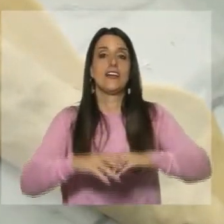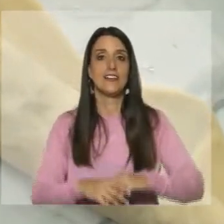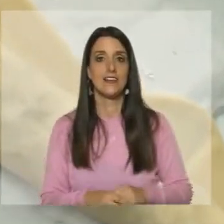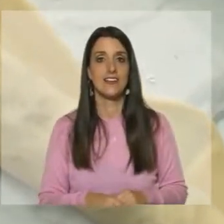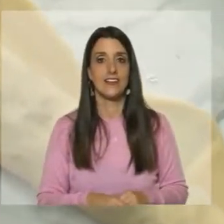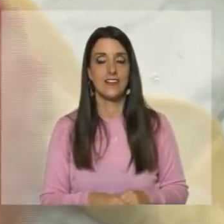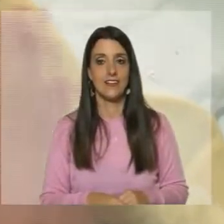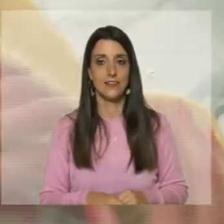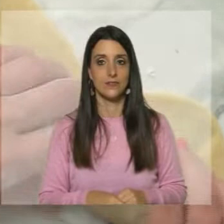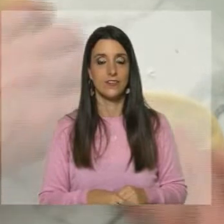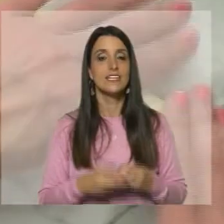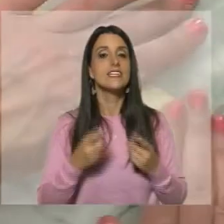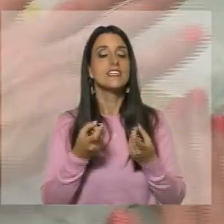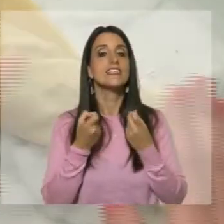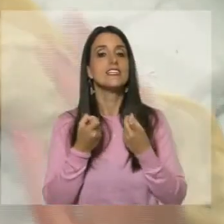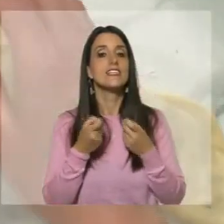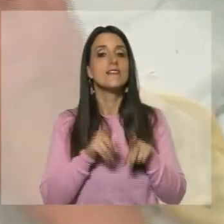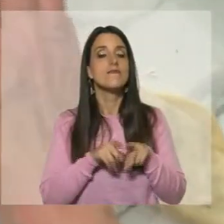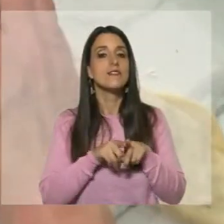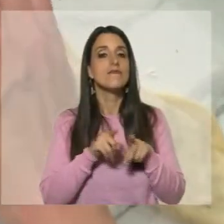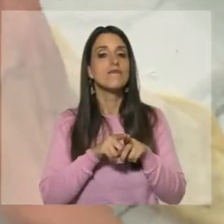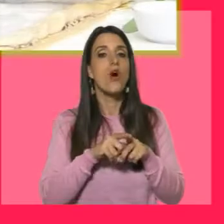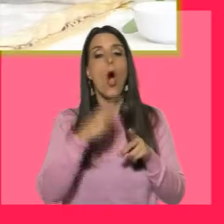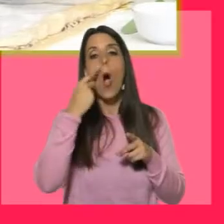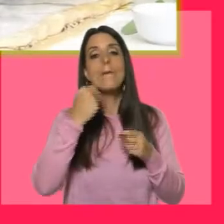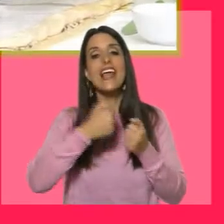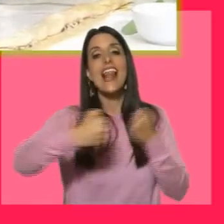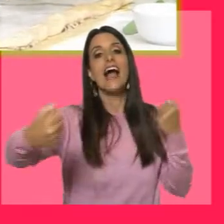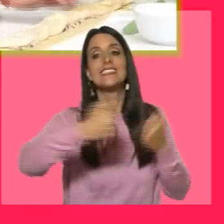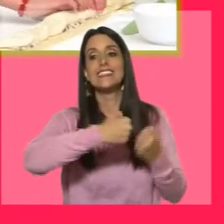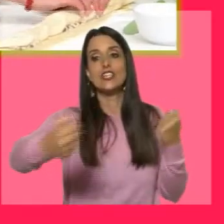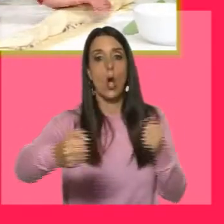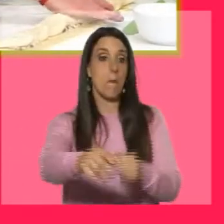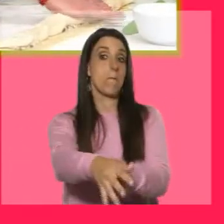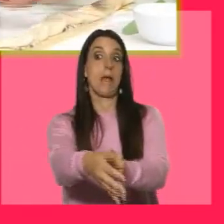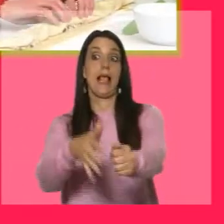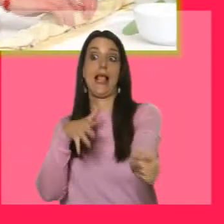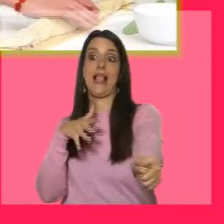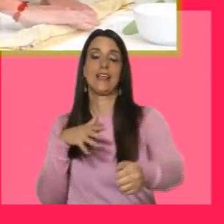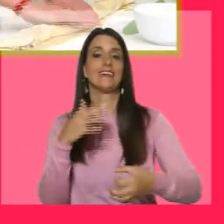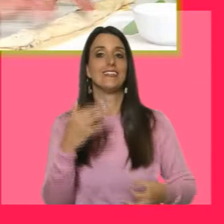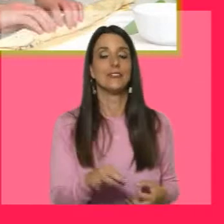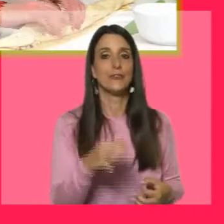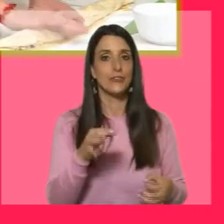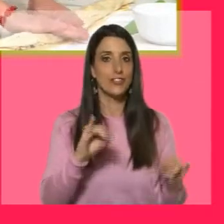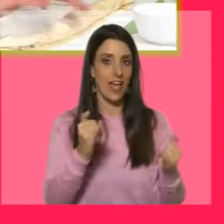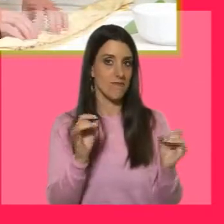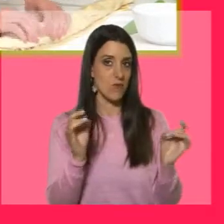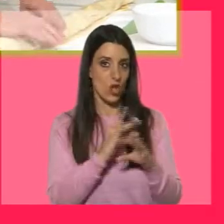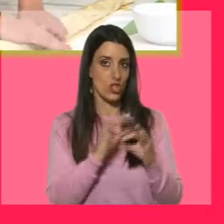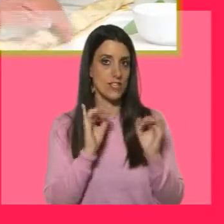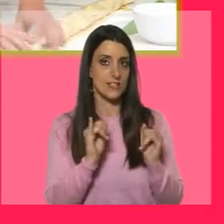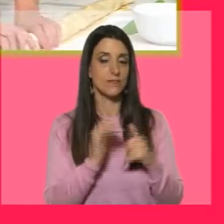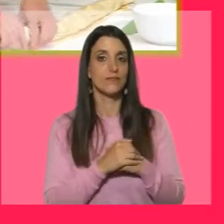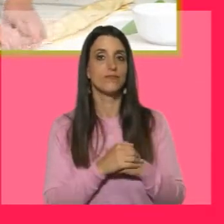hay. ¿Sabes qué? Tendríamos que ser como el hombre elástico. El hombre elástico. Elástico. Claro. Bueno, ahí quedó como un pionono. No. Ahí quedó como un